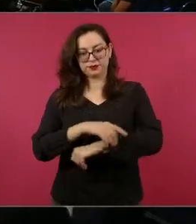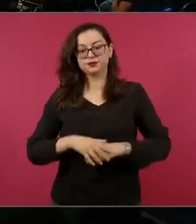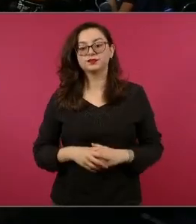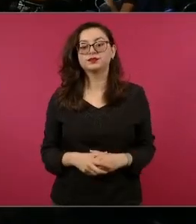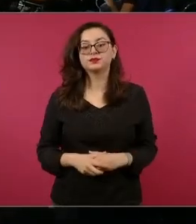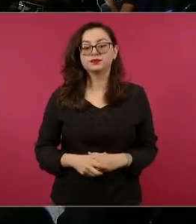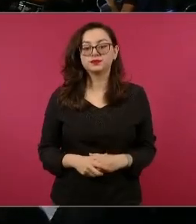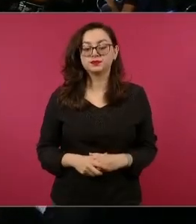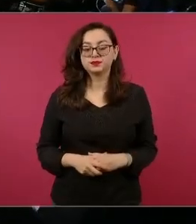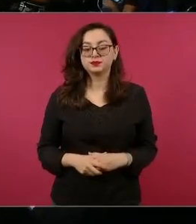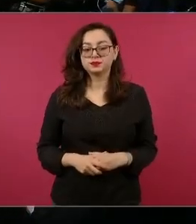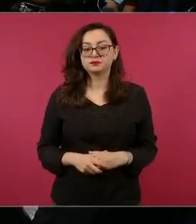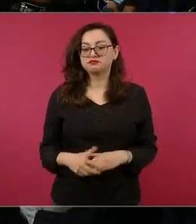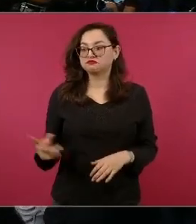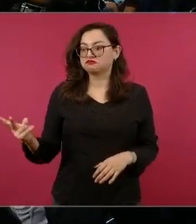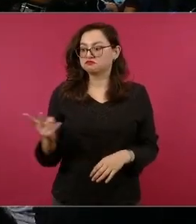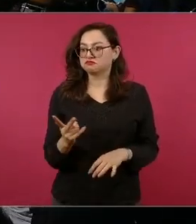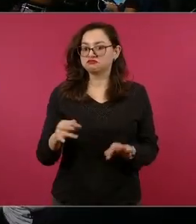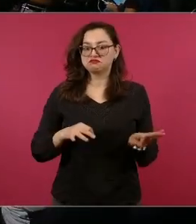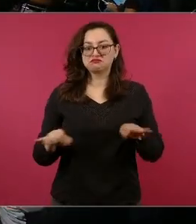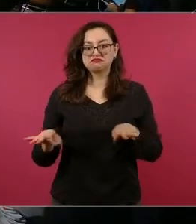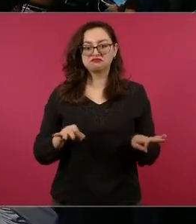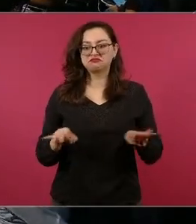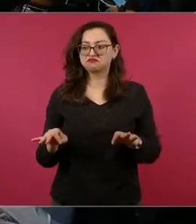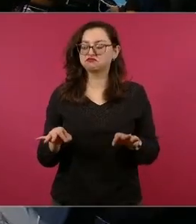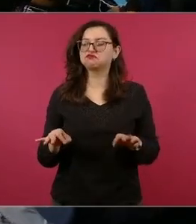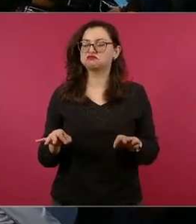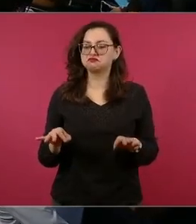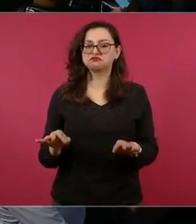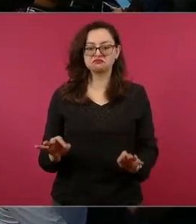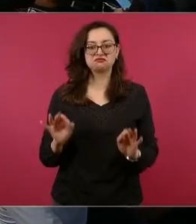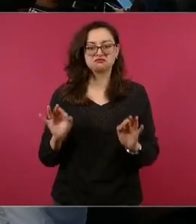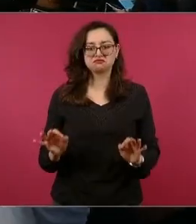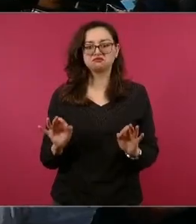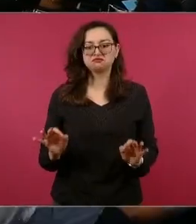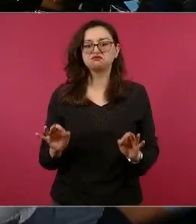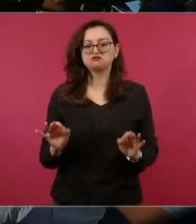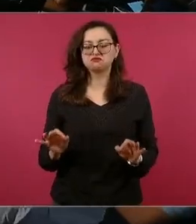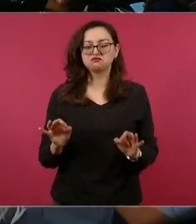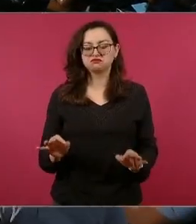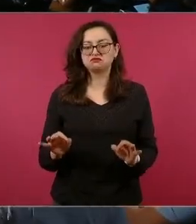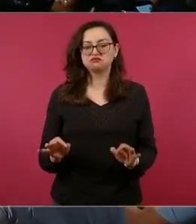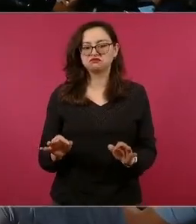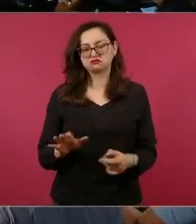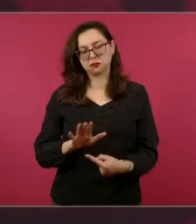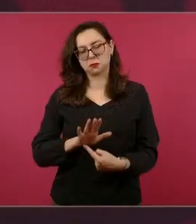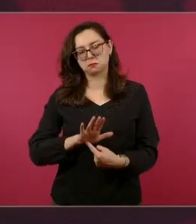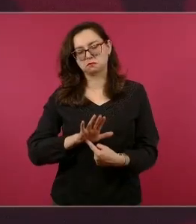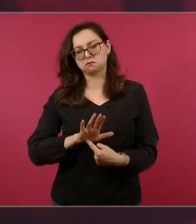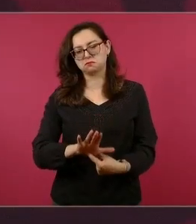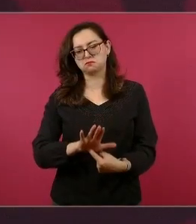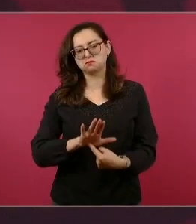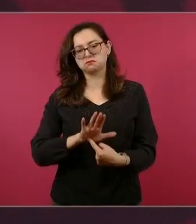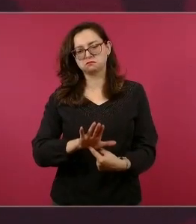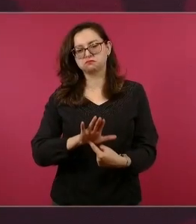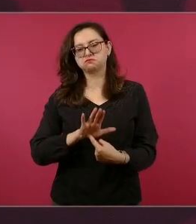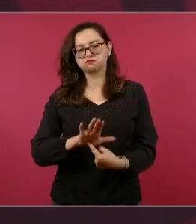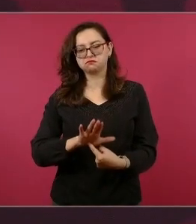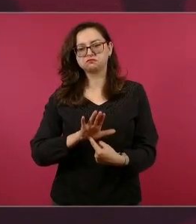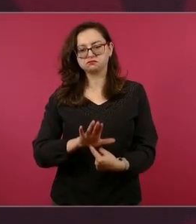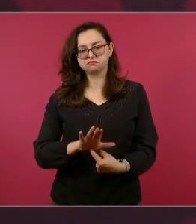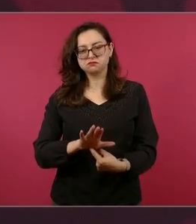han tenido un desempeño ejemplar, van a ver ahora los resultados. Son cosas